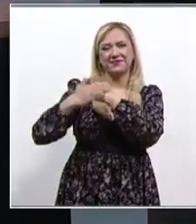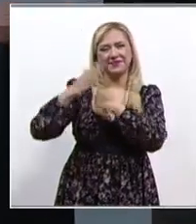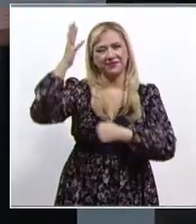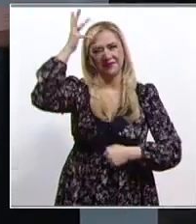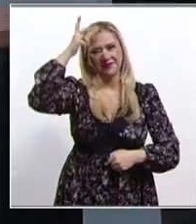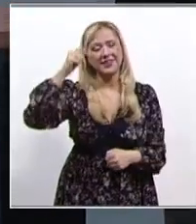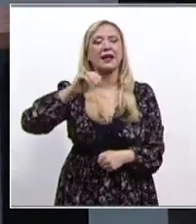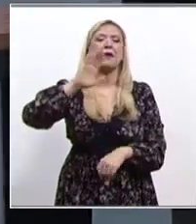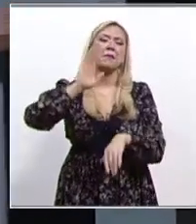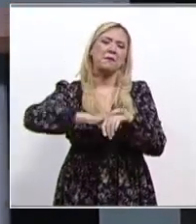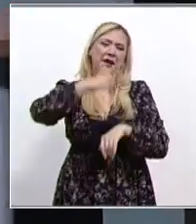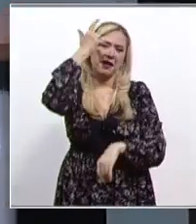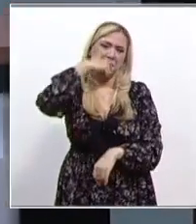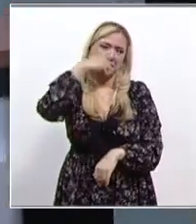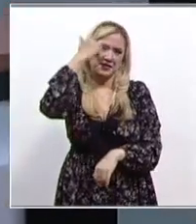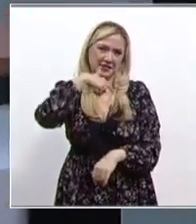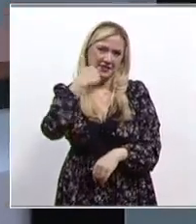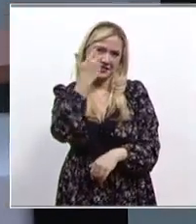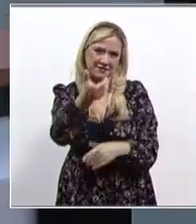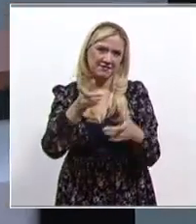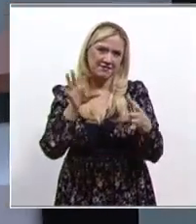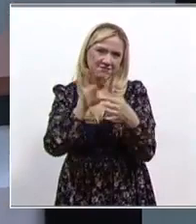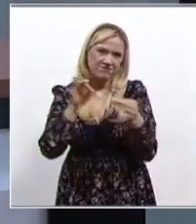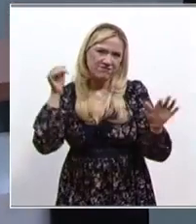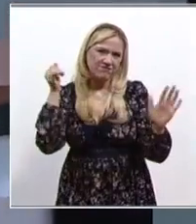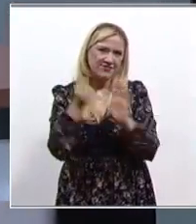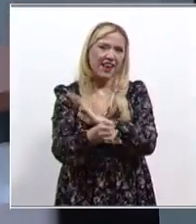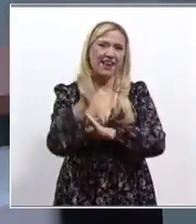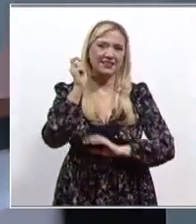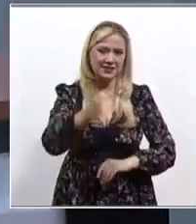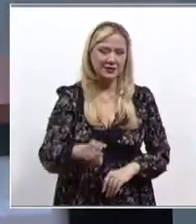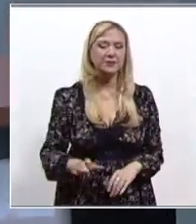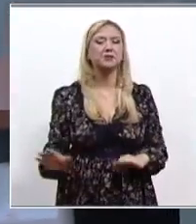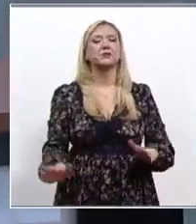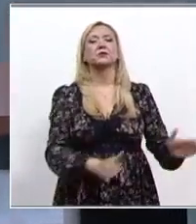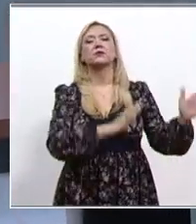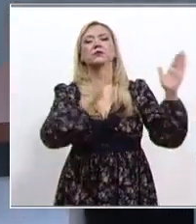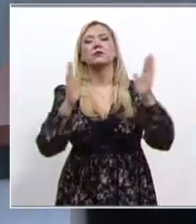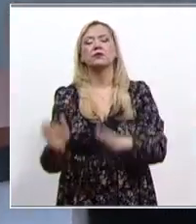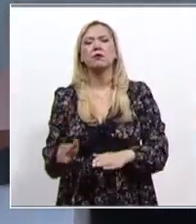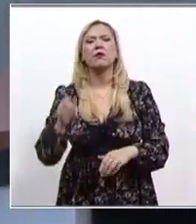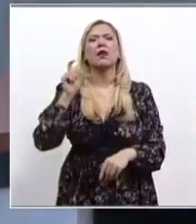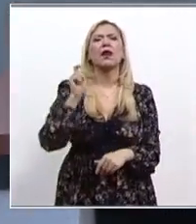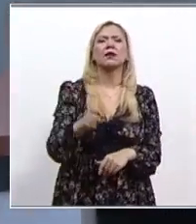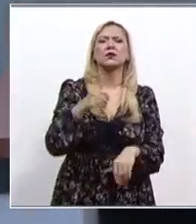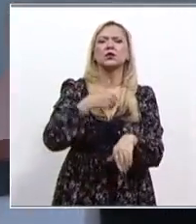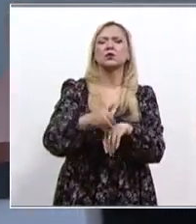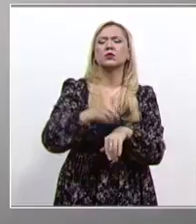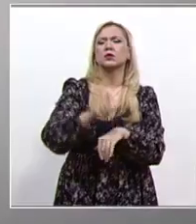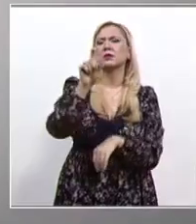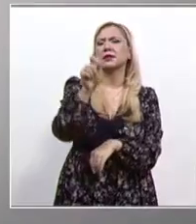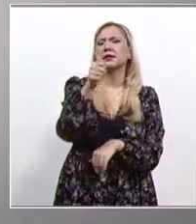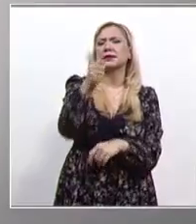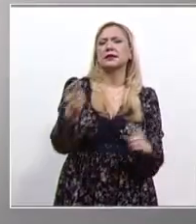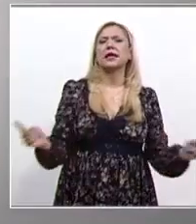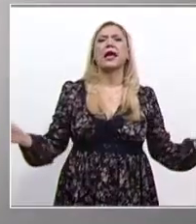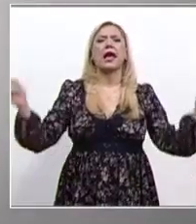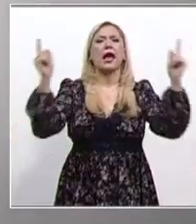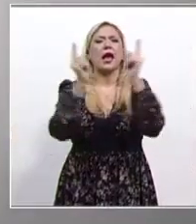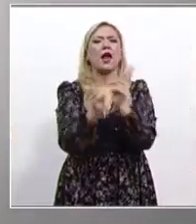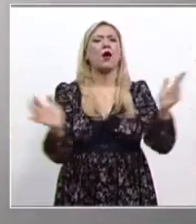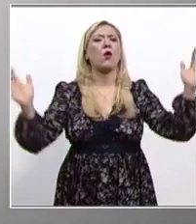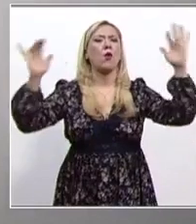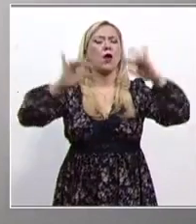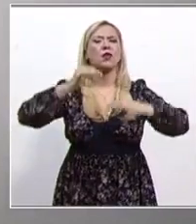supuesto, los detalles en el noticiario nocturno. En otra información, durante su participación en el 26º encuentro de la jurisdicción